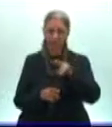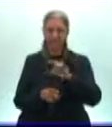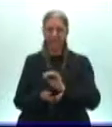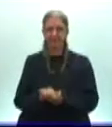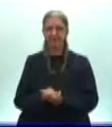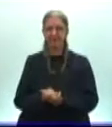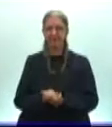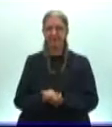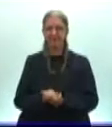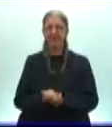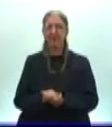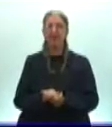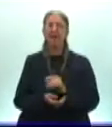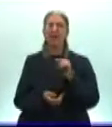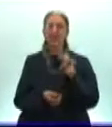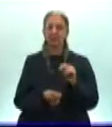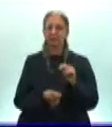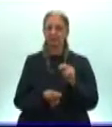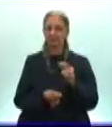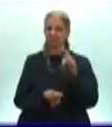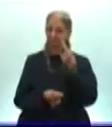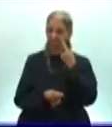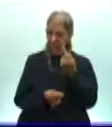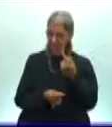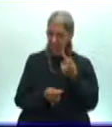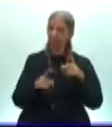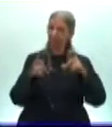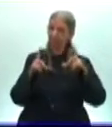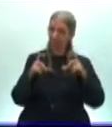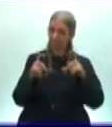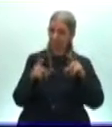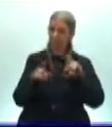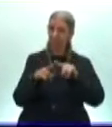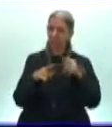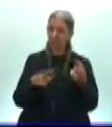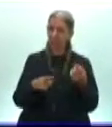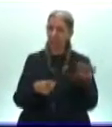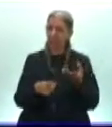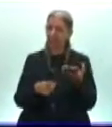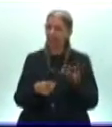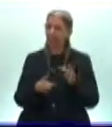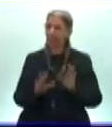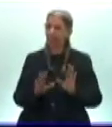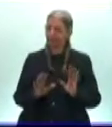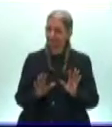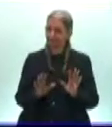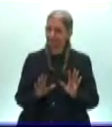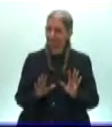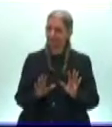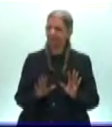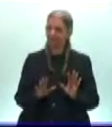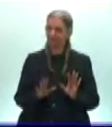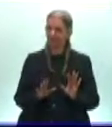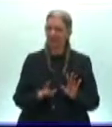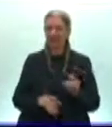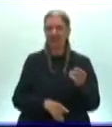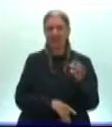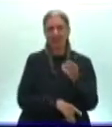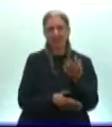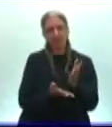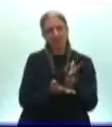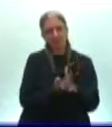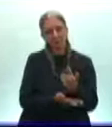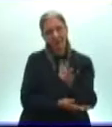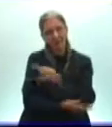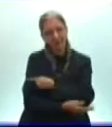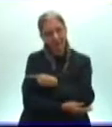Y vamos a partir de reconocer que desde la escuela primaria